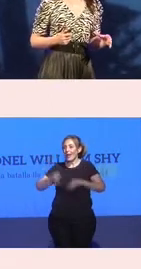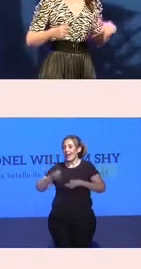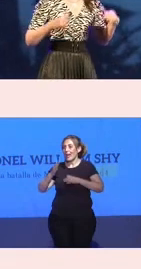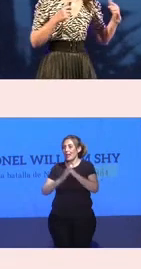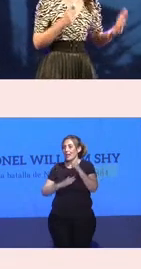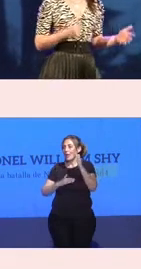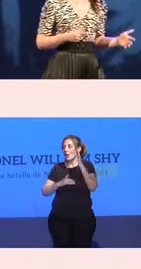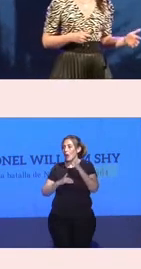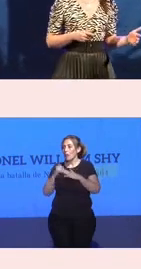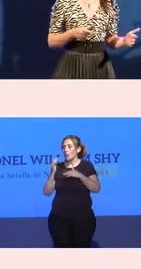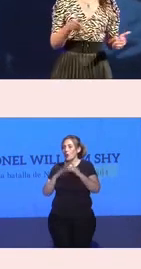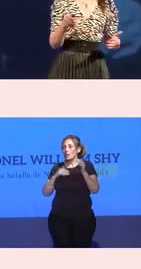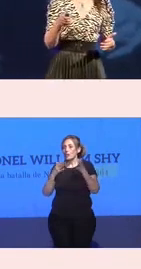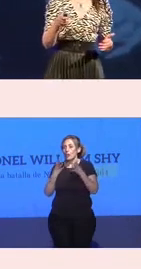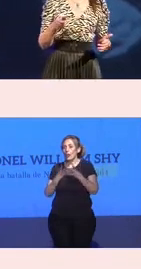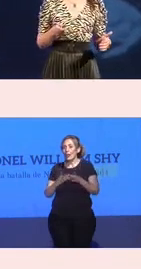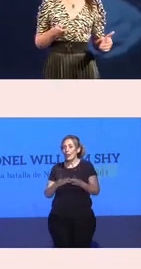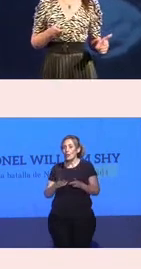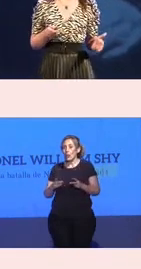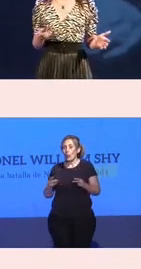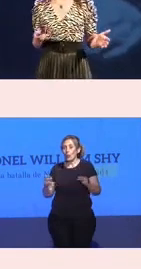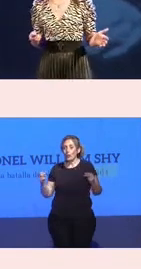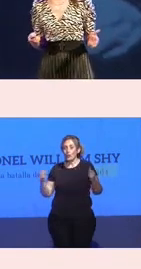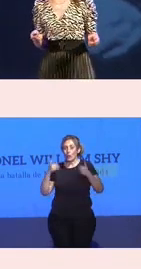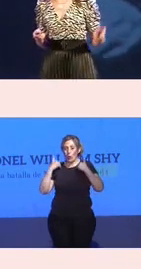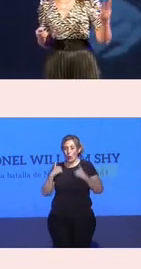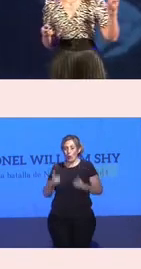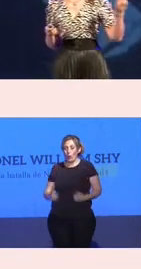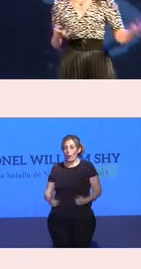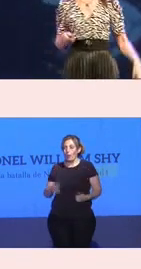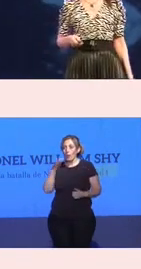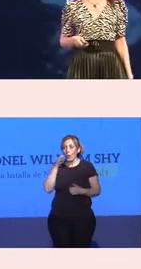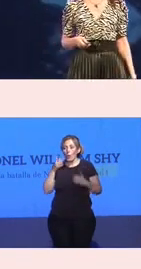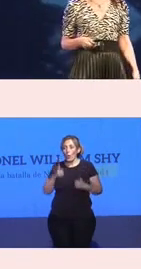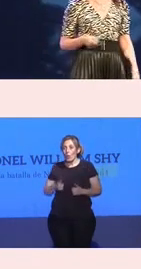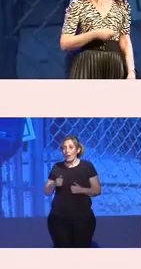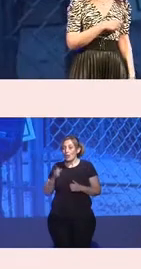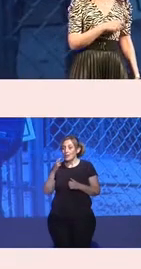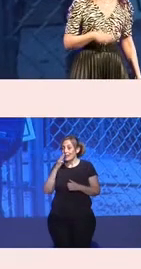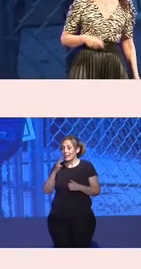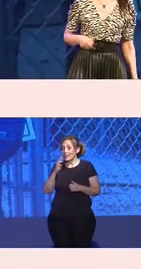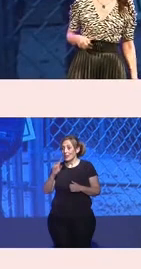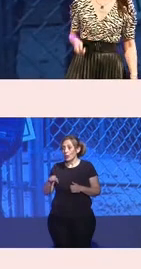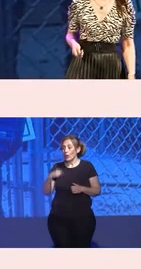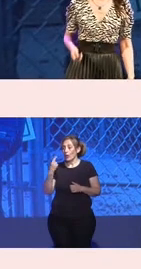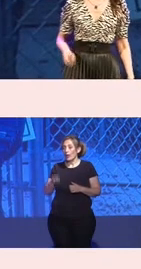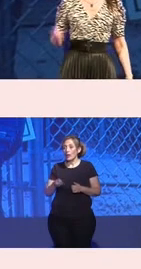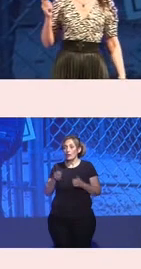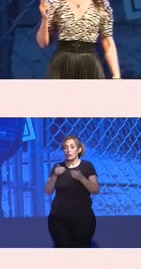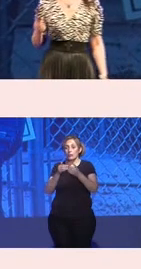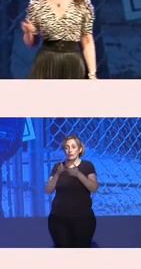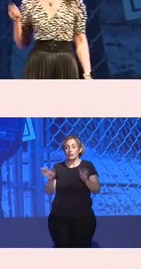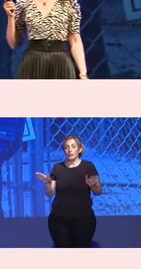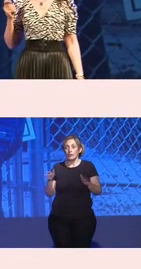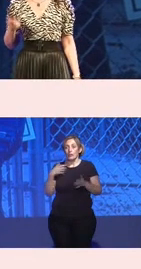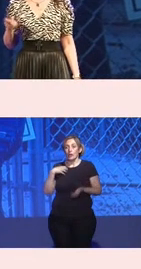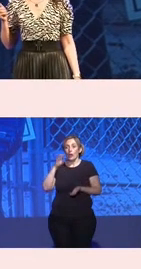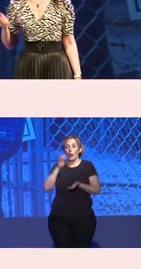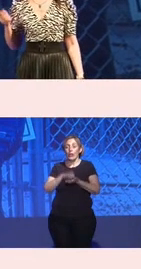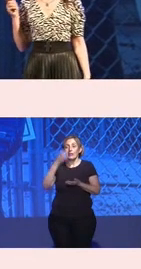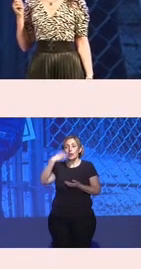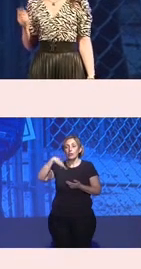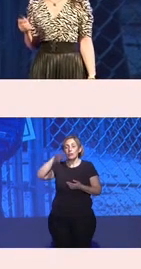proceso de descomposición del cuerpo humano y pensado y hecho porque TR años después abría sus puertas el centro